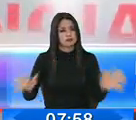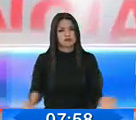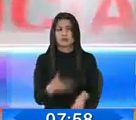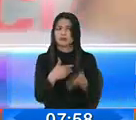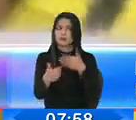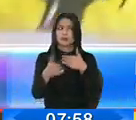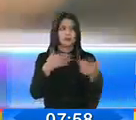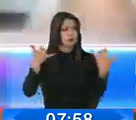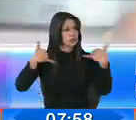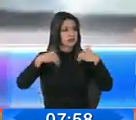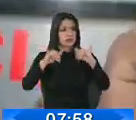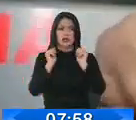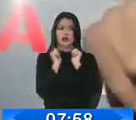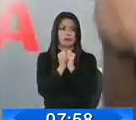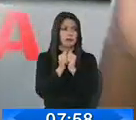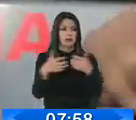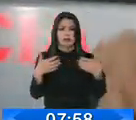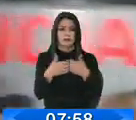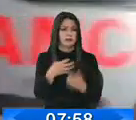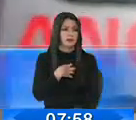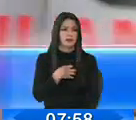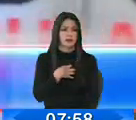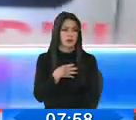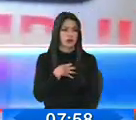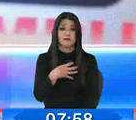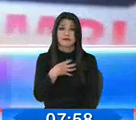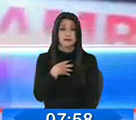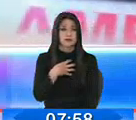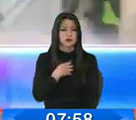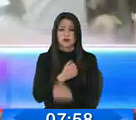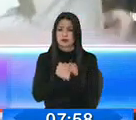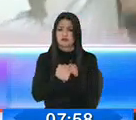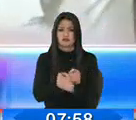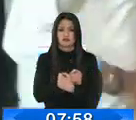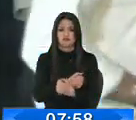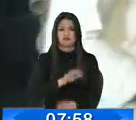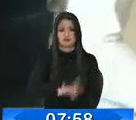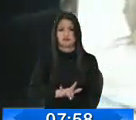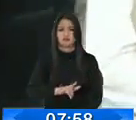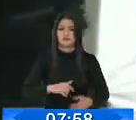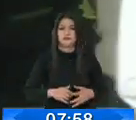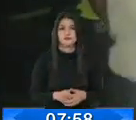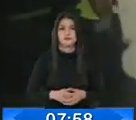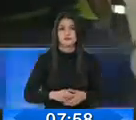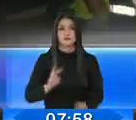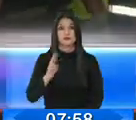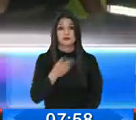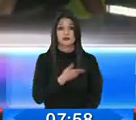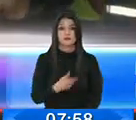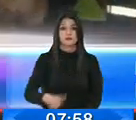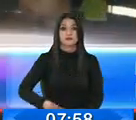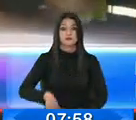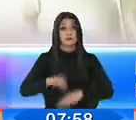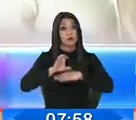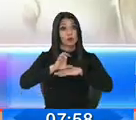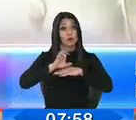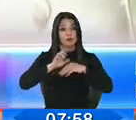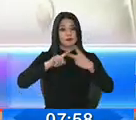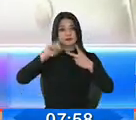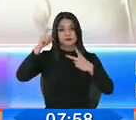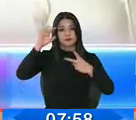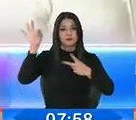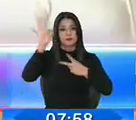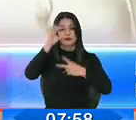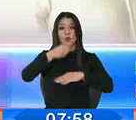ley, vamos a seguir acompañando a Barcelona, porque Barcelona es todo para nosotros. El vicepresidente de la República, gobernador del